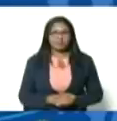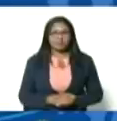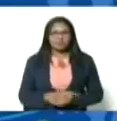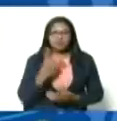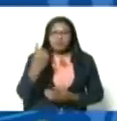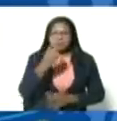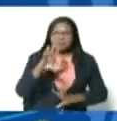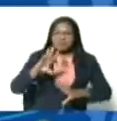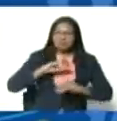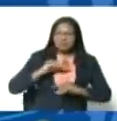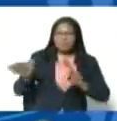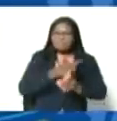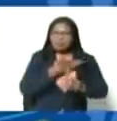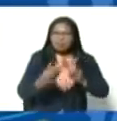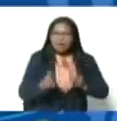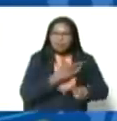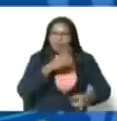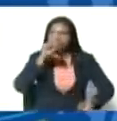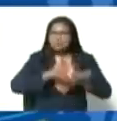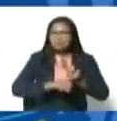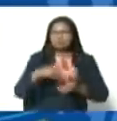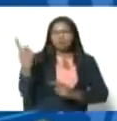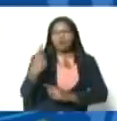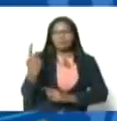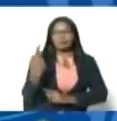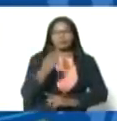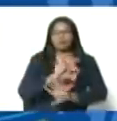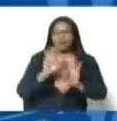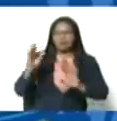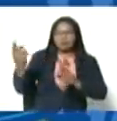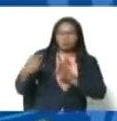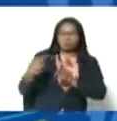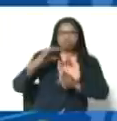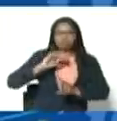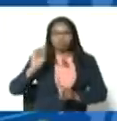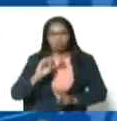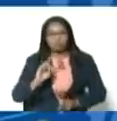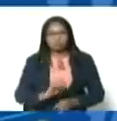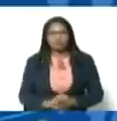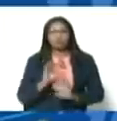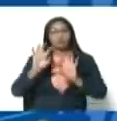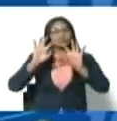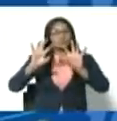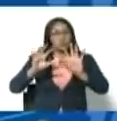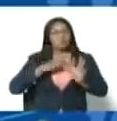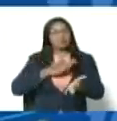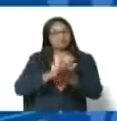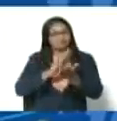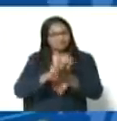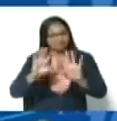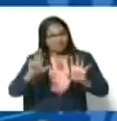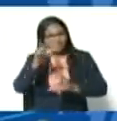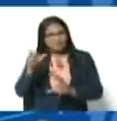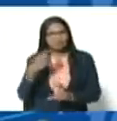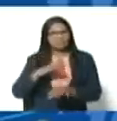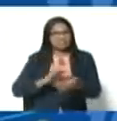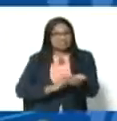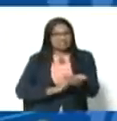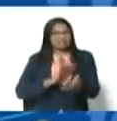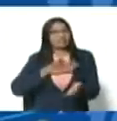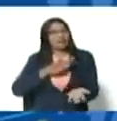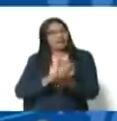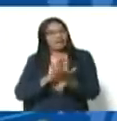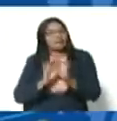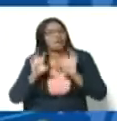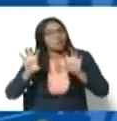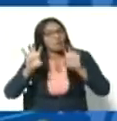Solo acepta maltrato de su mujer, de más nadie. Esto es un chiste, por favor, señores amargados. Es un chiste lo que